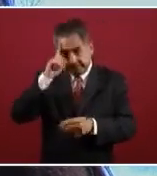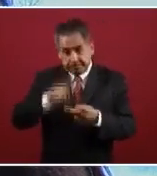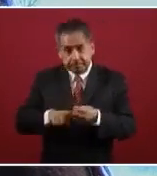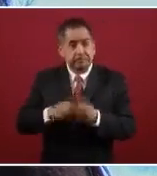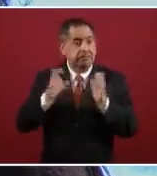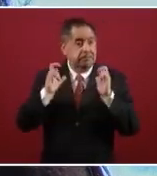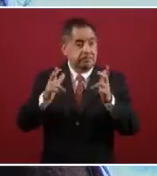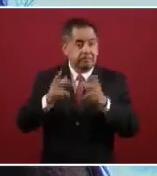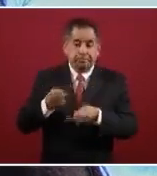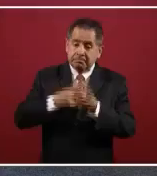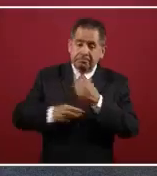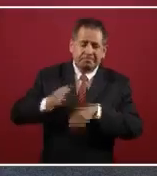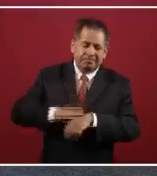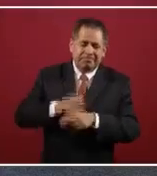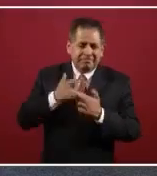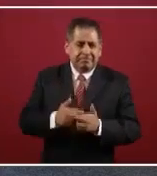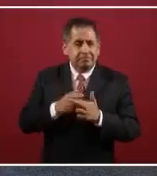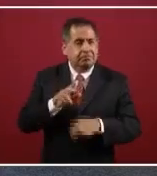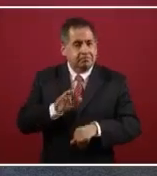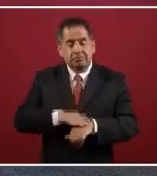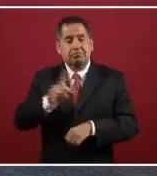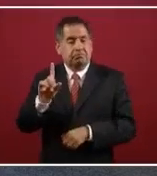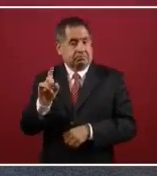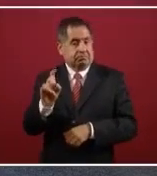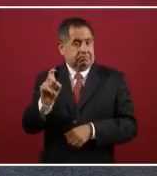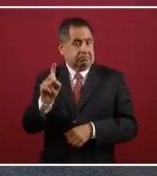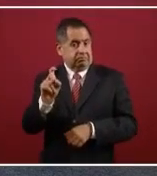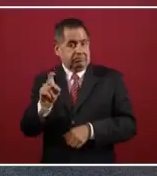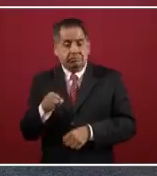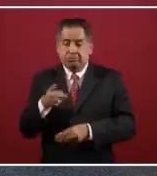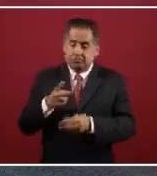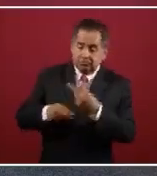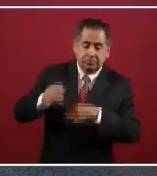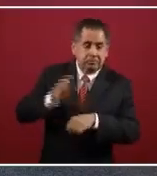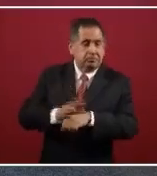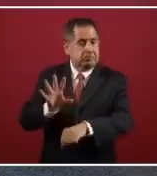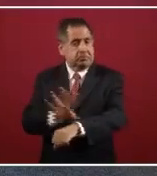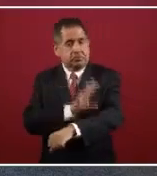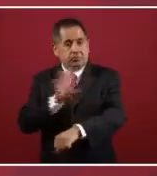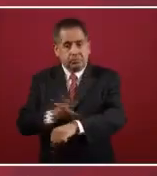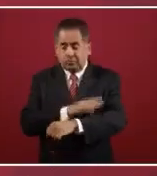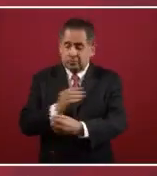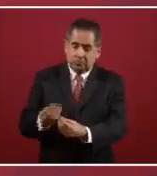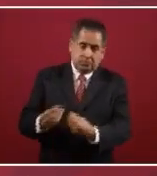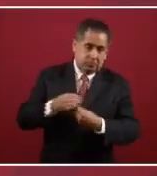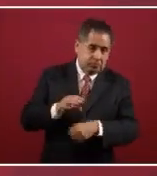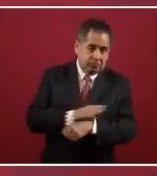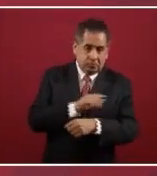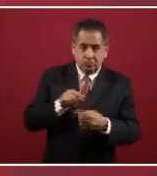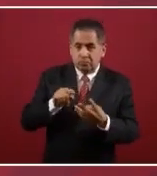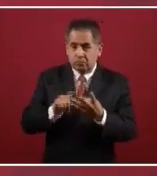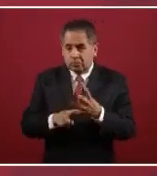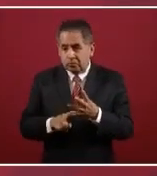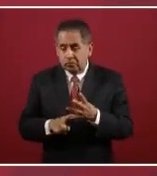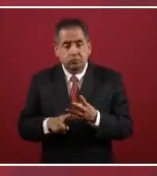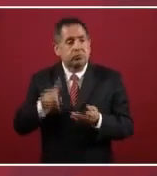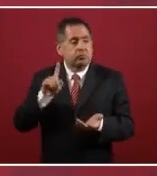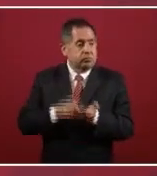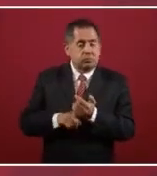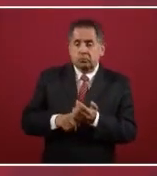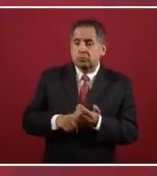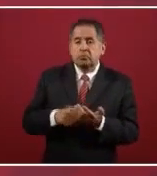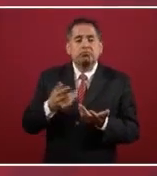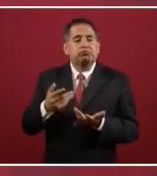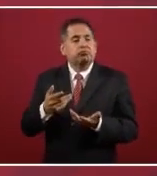y Chiapas es el estado que alimenta con mayor electrificación. También tiene el mayor número de reservas de la